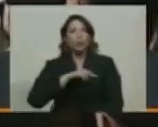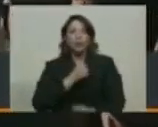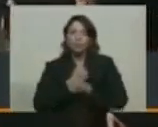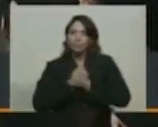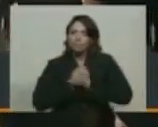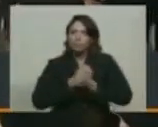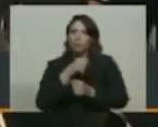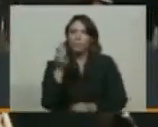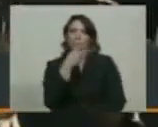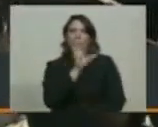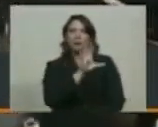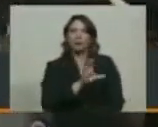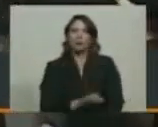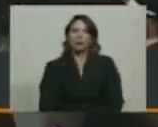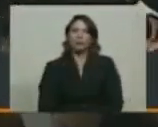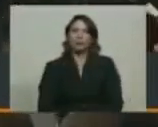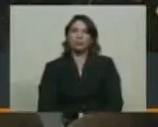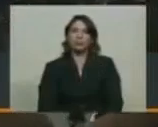patria.